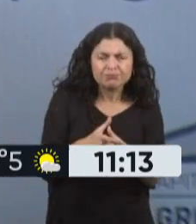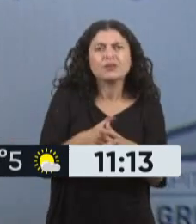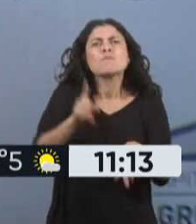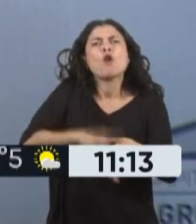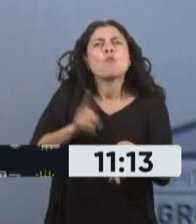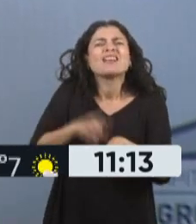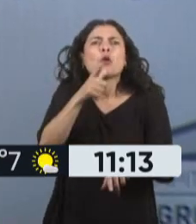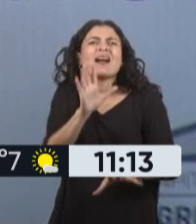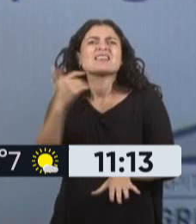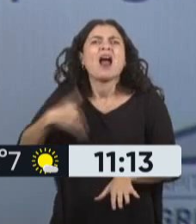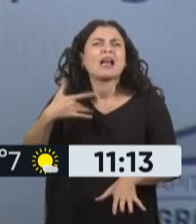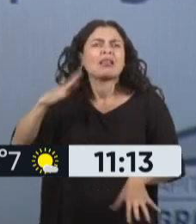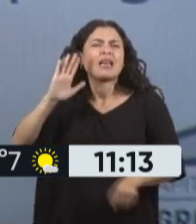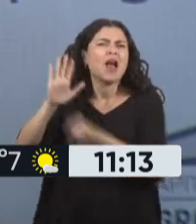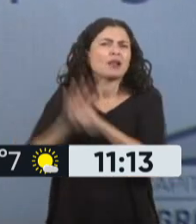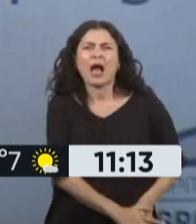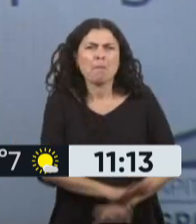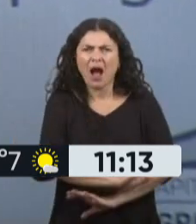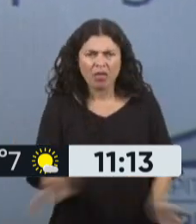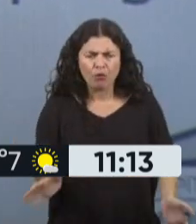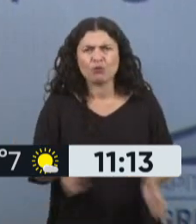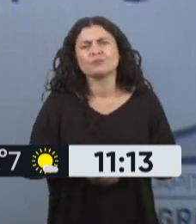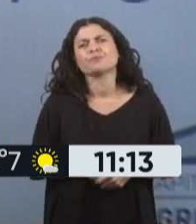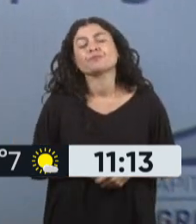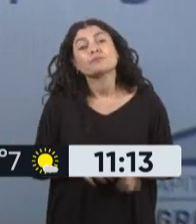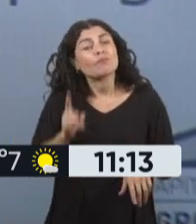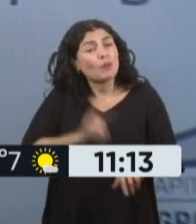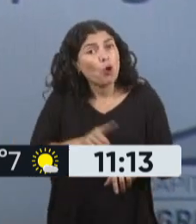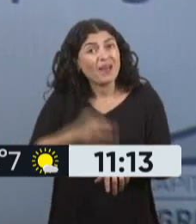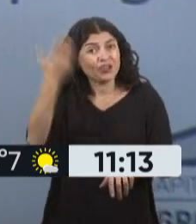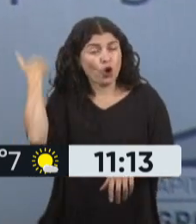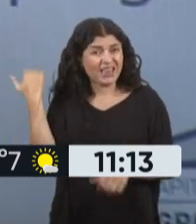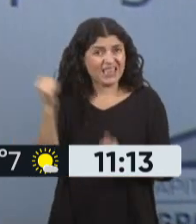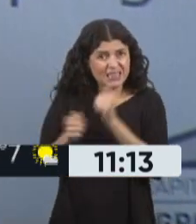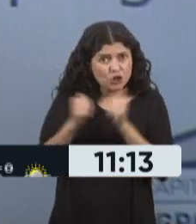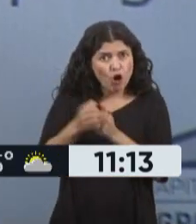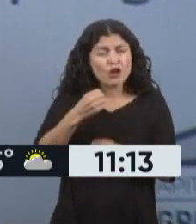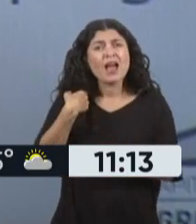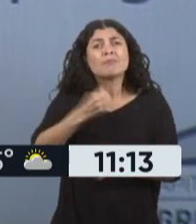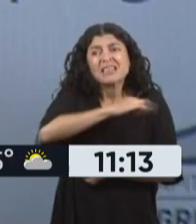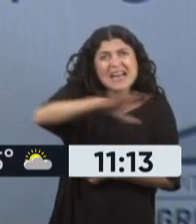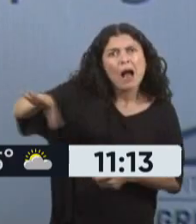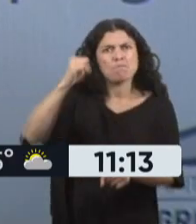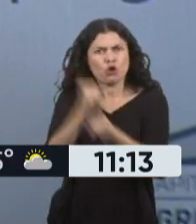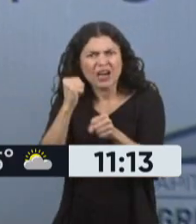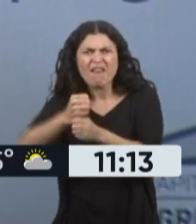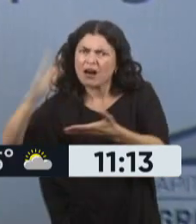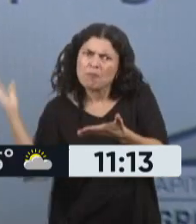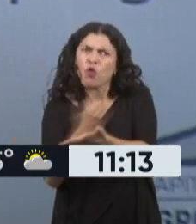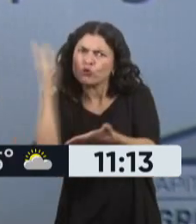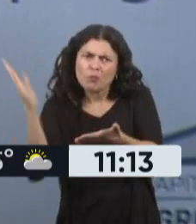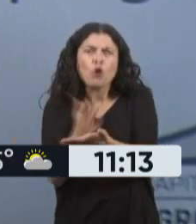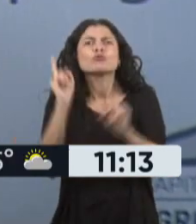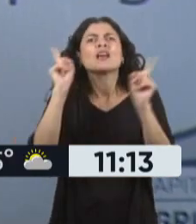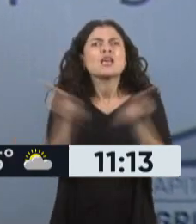argentina. En palabras sencillas, cuando le fue bien al campo, le fue bien al país. Cuando el campo le fue mal, a